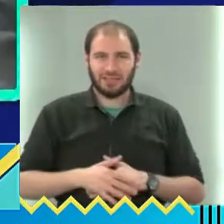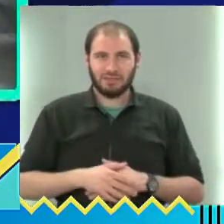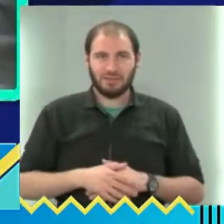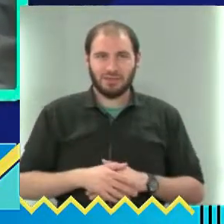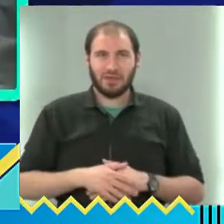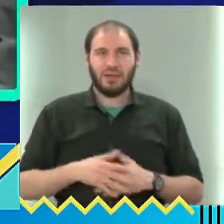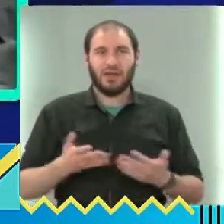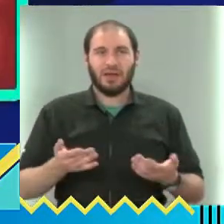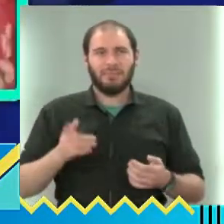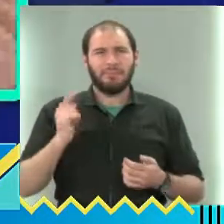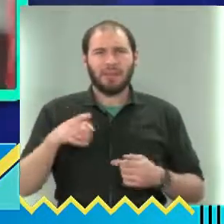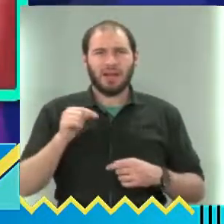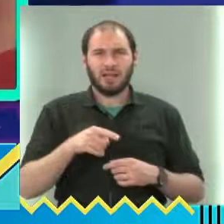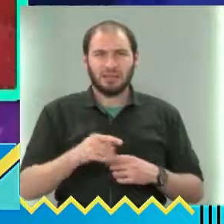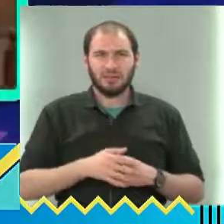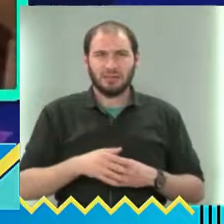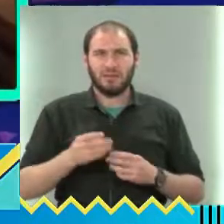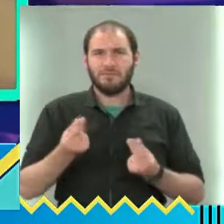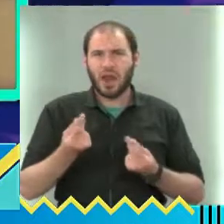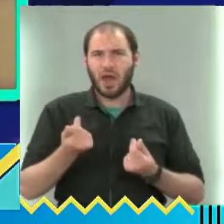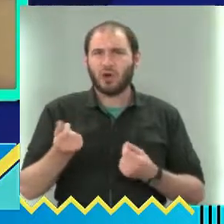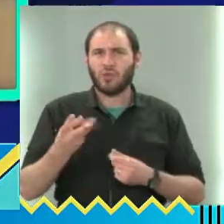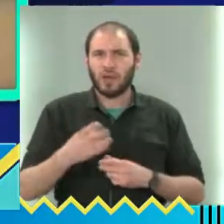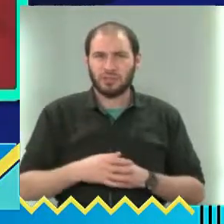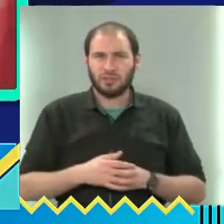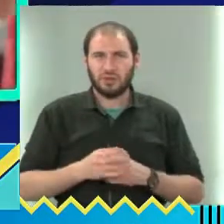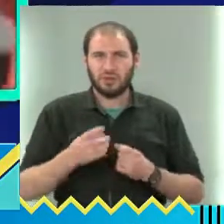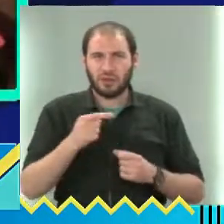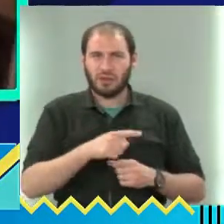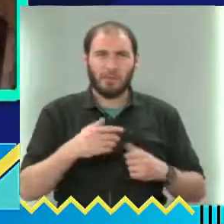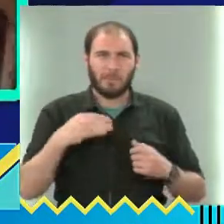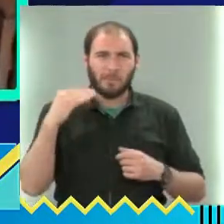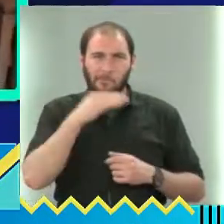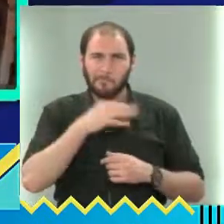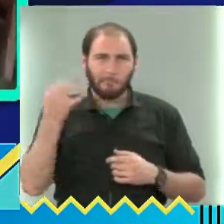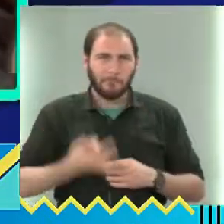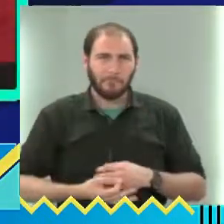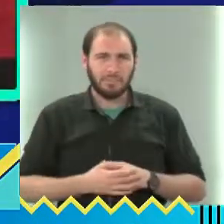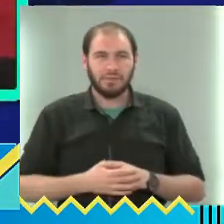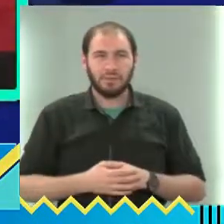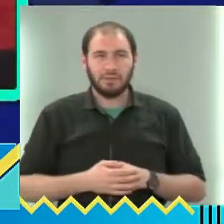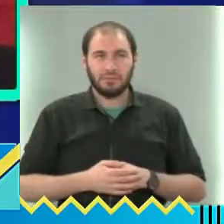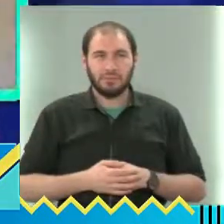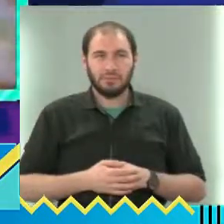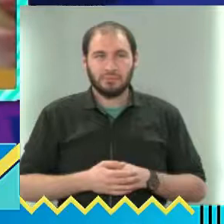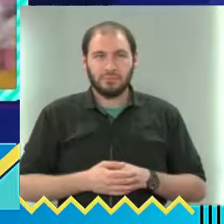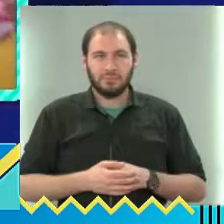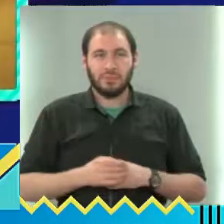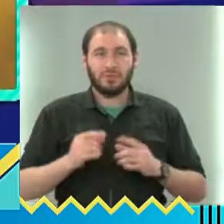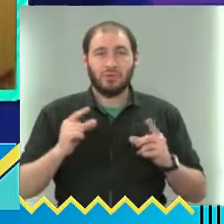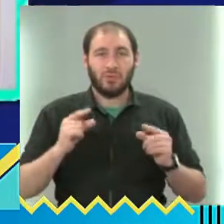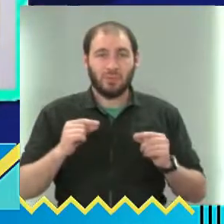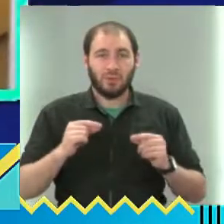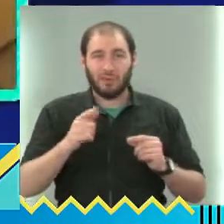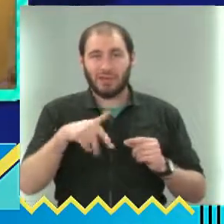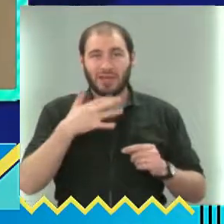dice, pero esto, ¿cuánto le salió? Porque esto Claro. es carísimo. Bueno, los números,